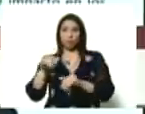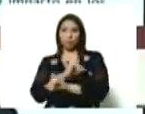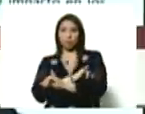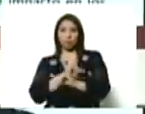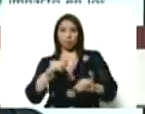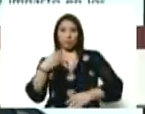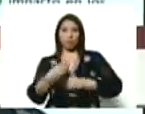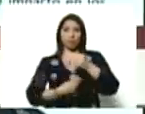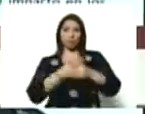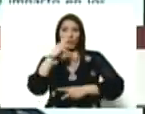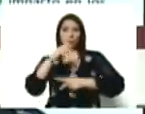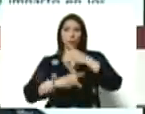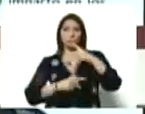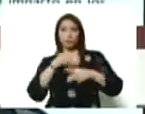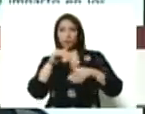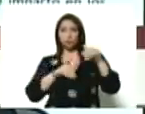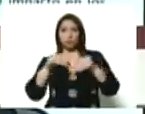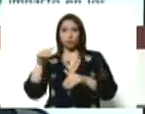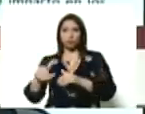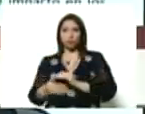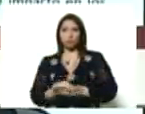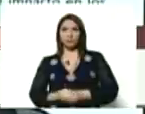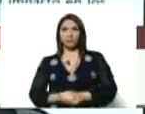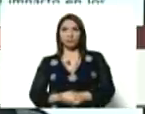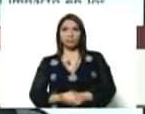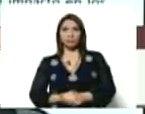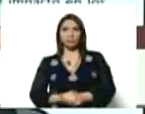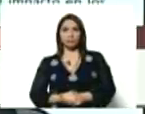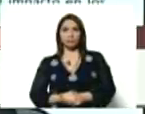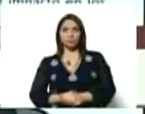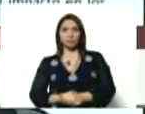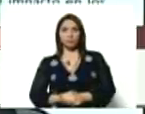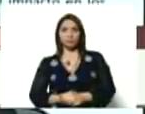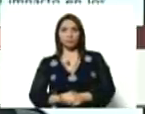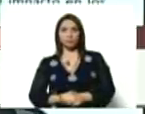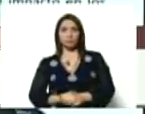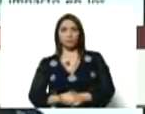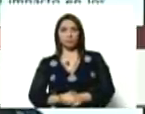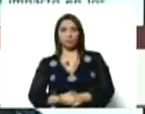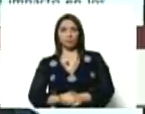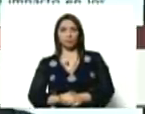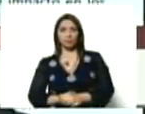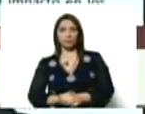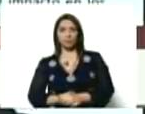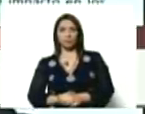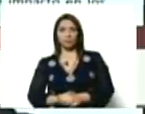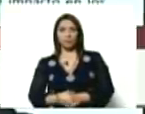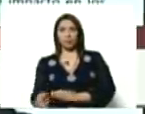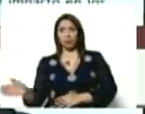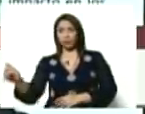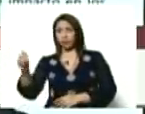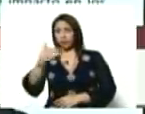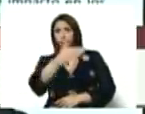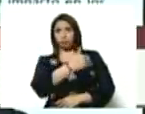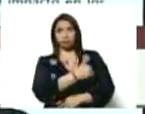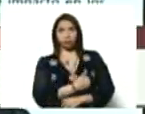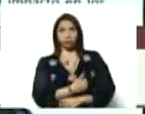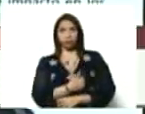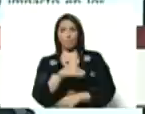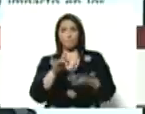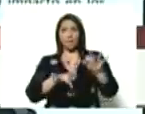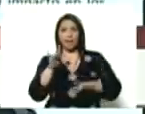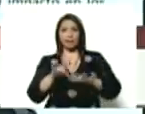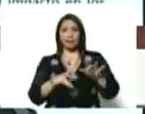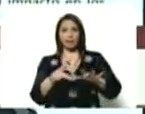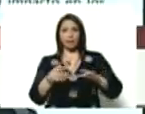el proceso electoral, se repliegan todas las máquinas de votación a Caracas, a nuestros almacenes. Se hace